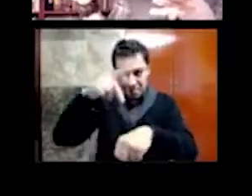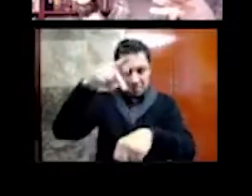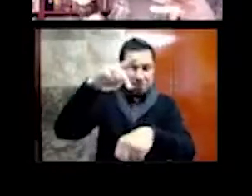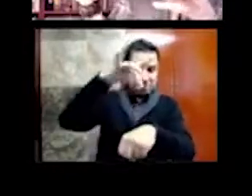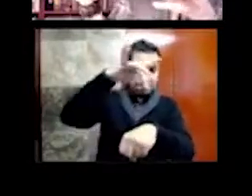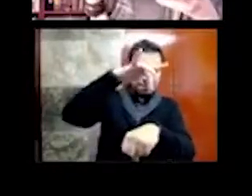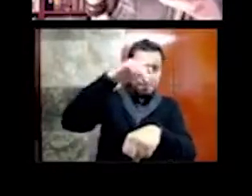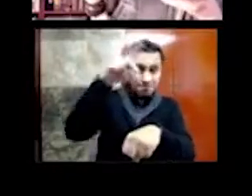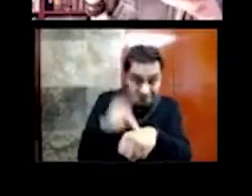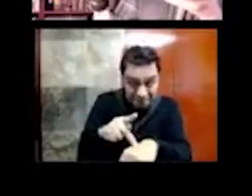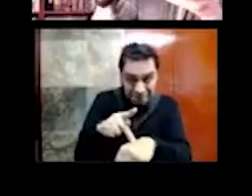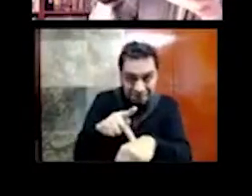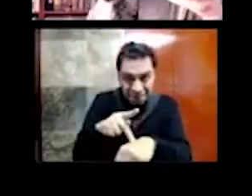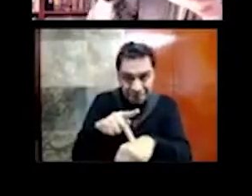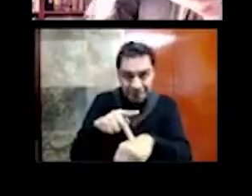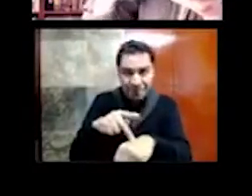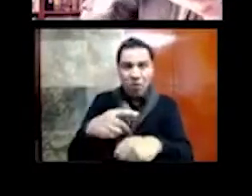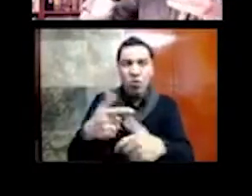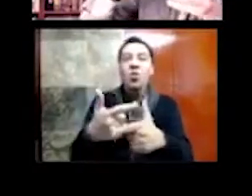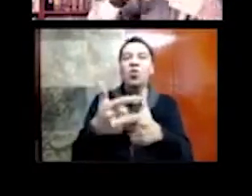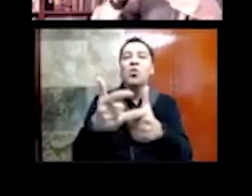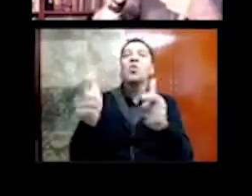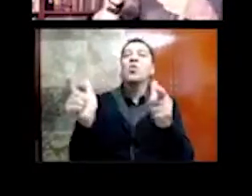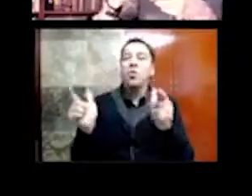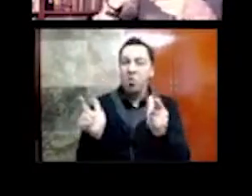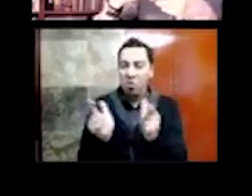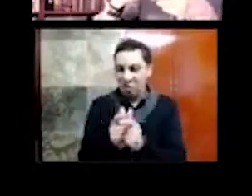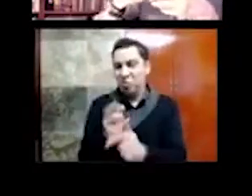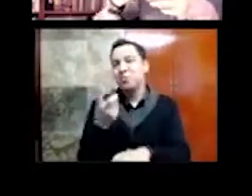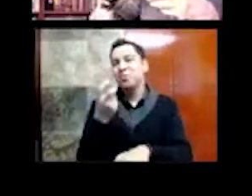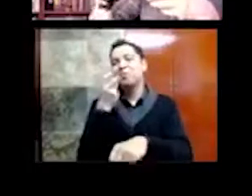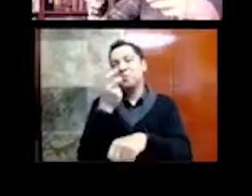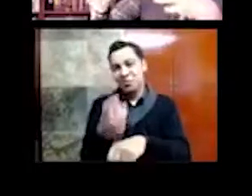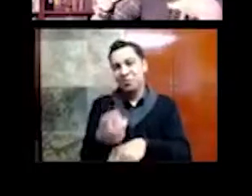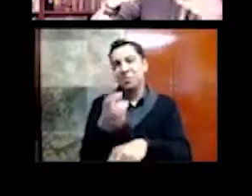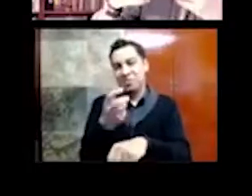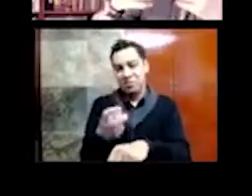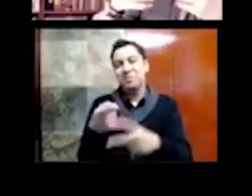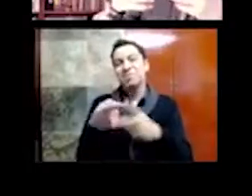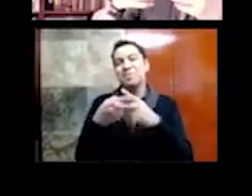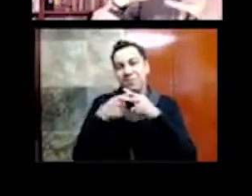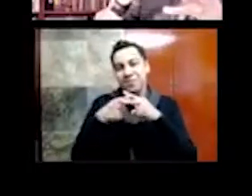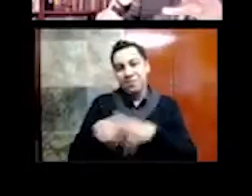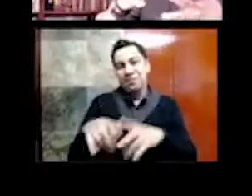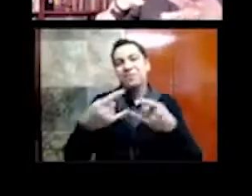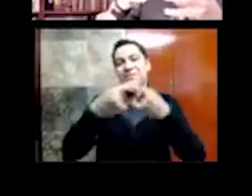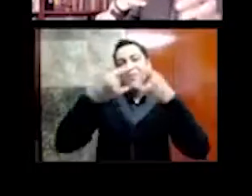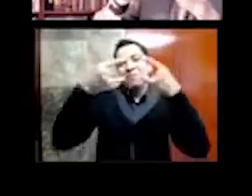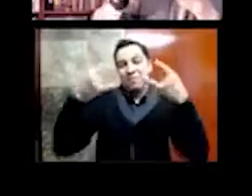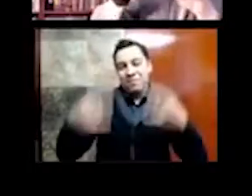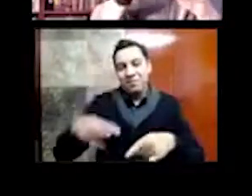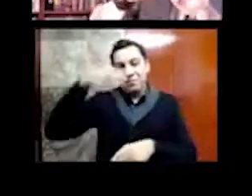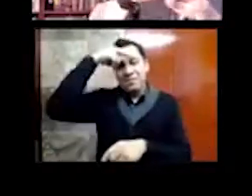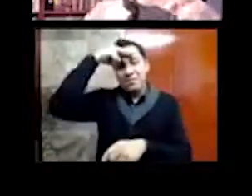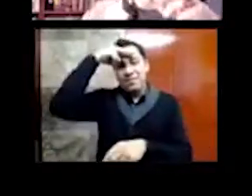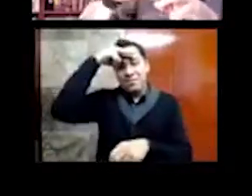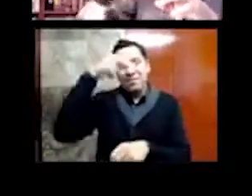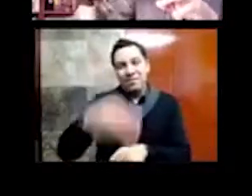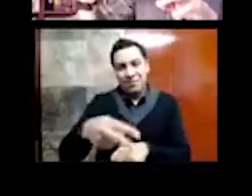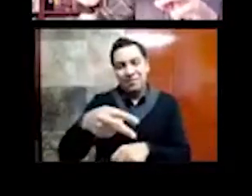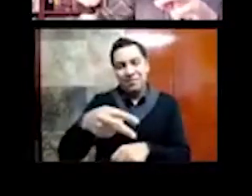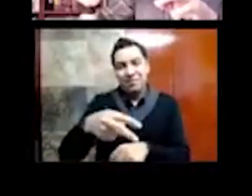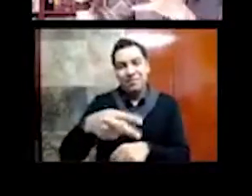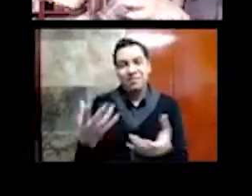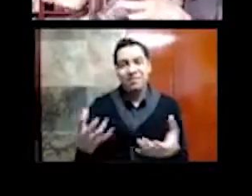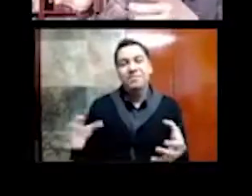grupo que pretende legitimar el ejercicio de poder a partir de una presunta